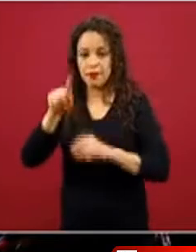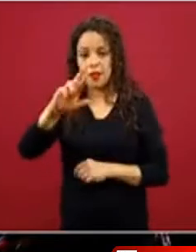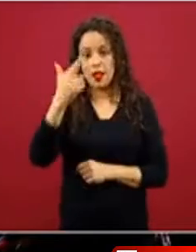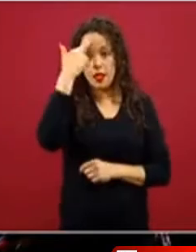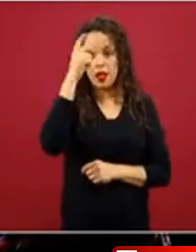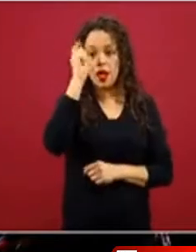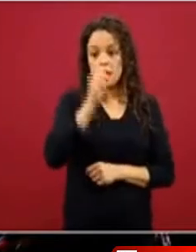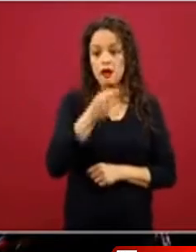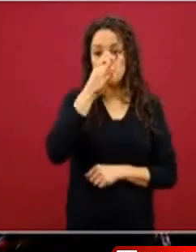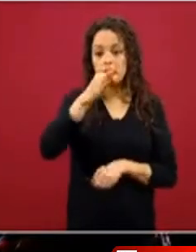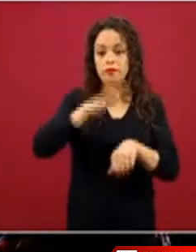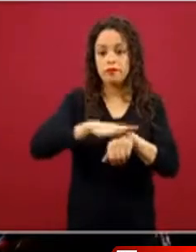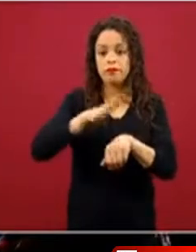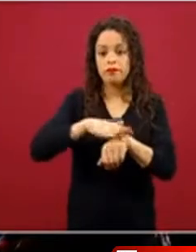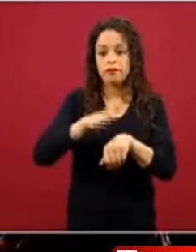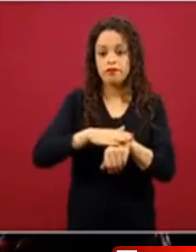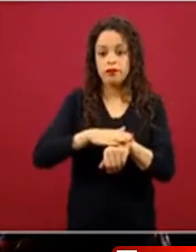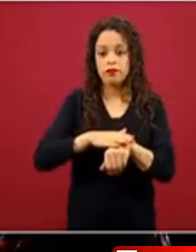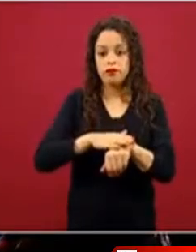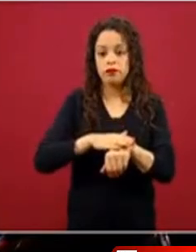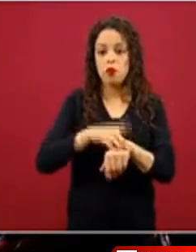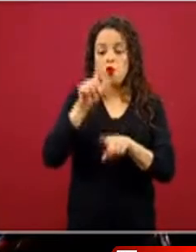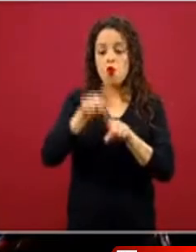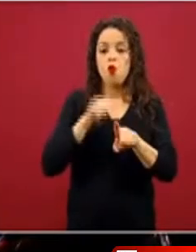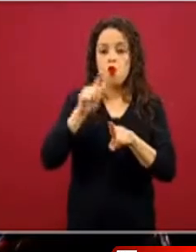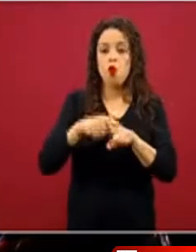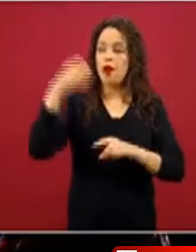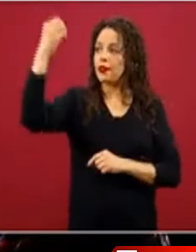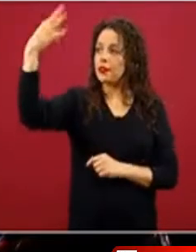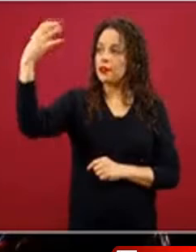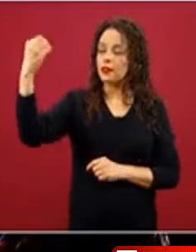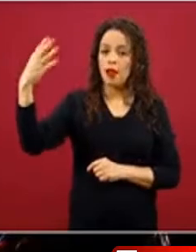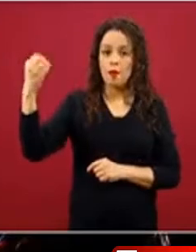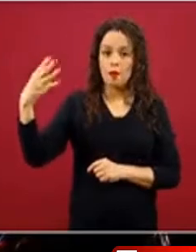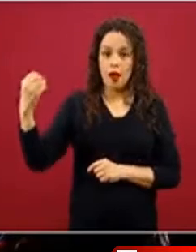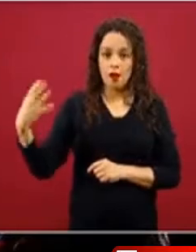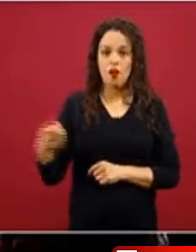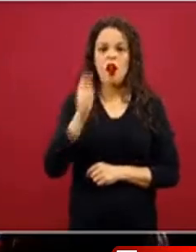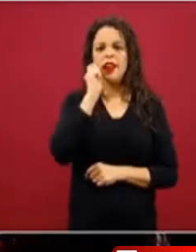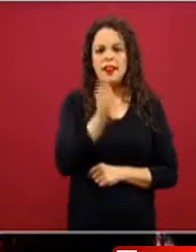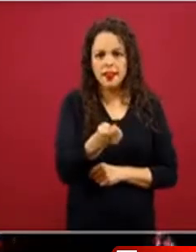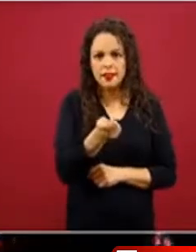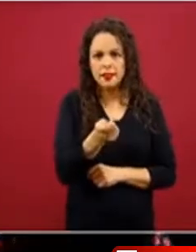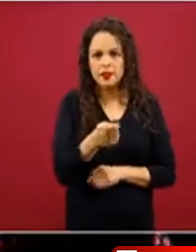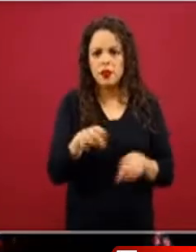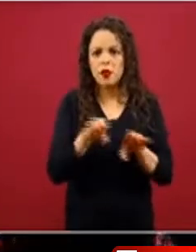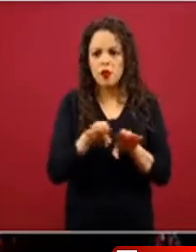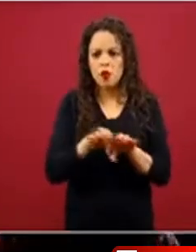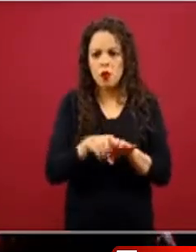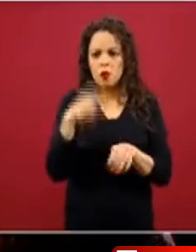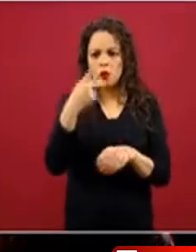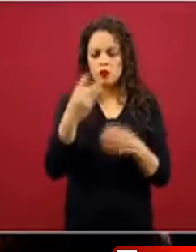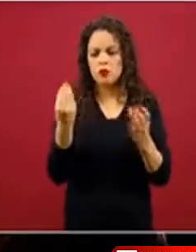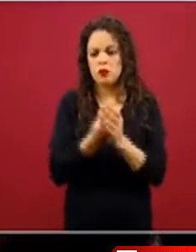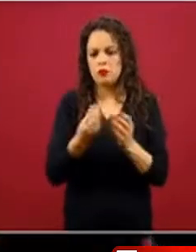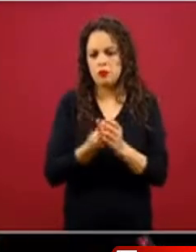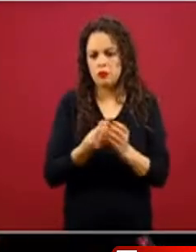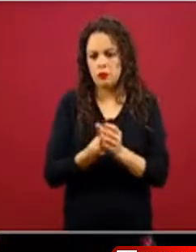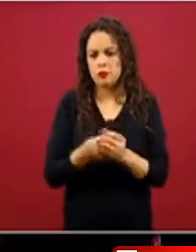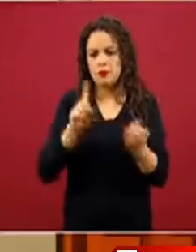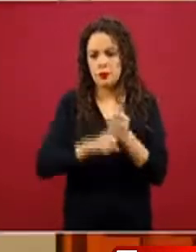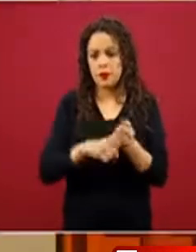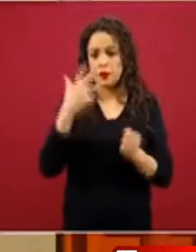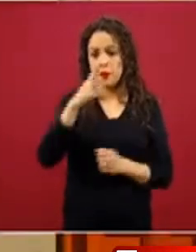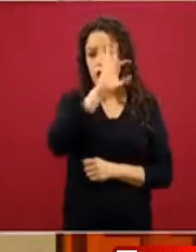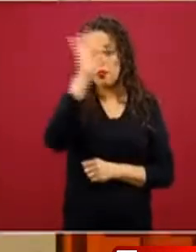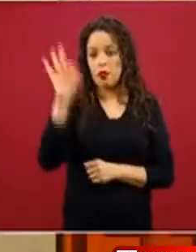indicadores que generan el color del semáforo, el color final del semáforo, el 50% de la calificación es